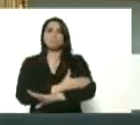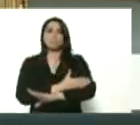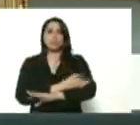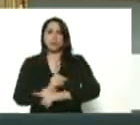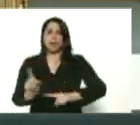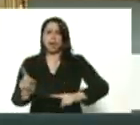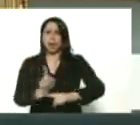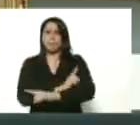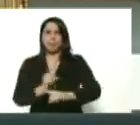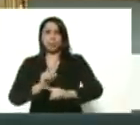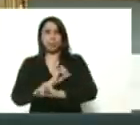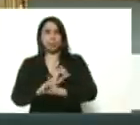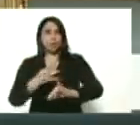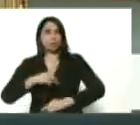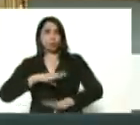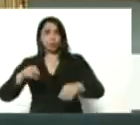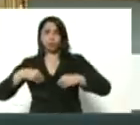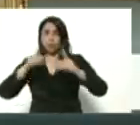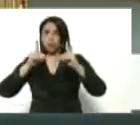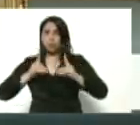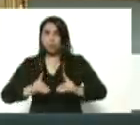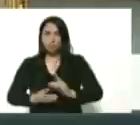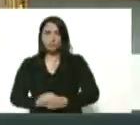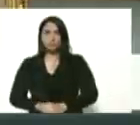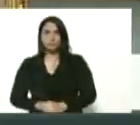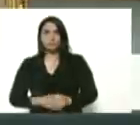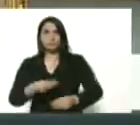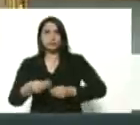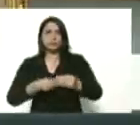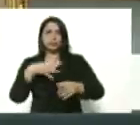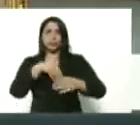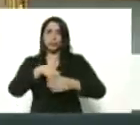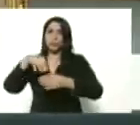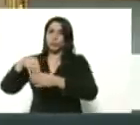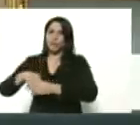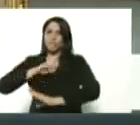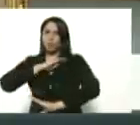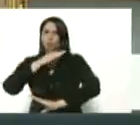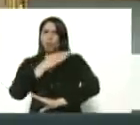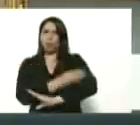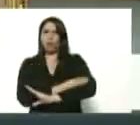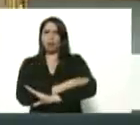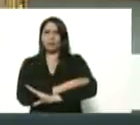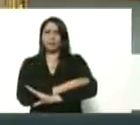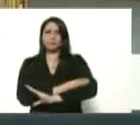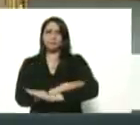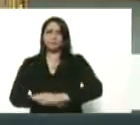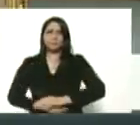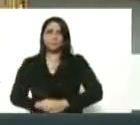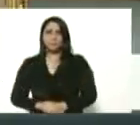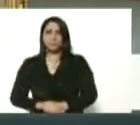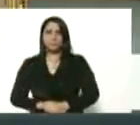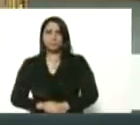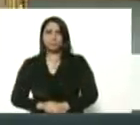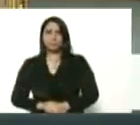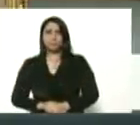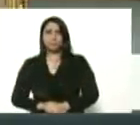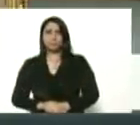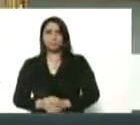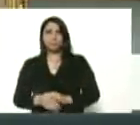audaz habíamos tomado la decisión de hacer una cuarentena radical. Y así